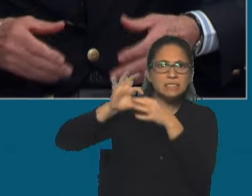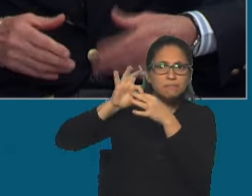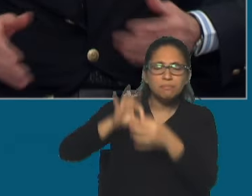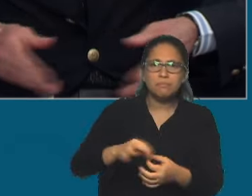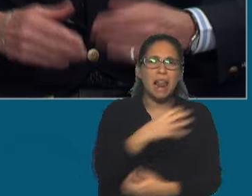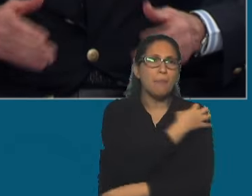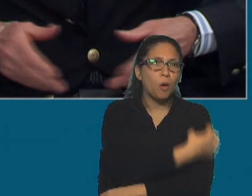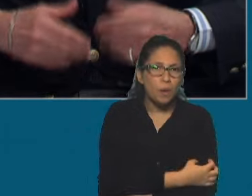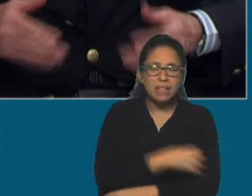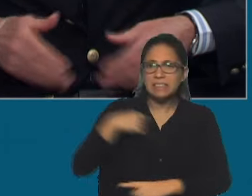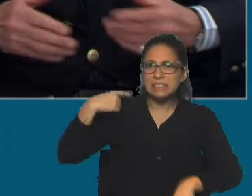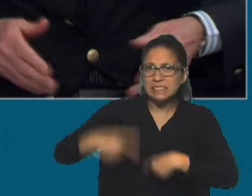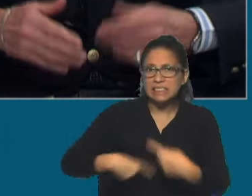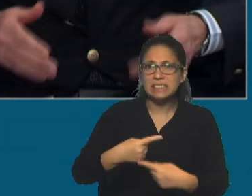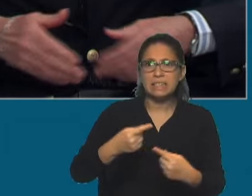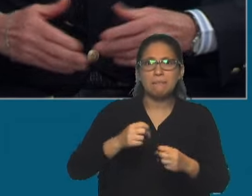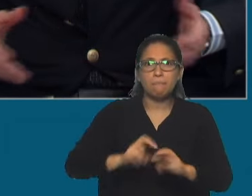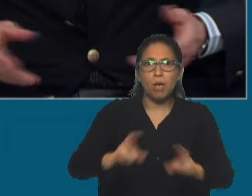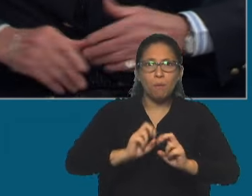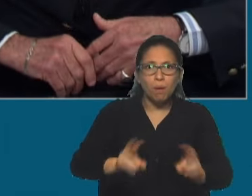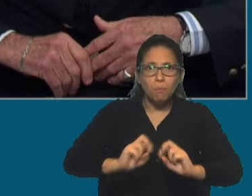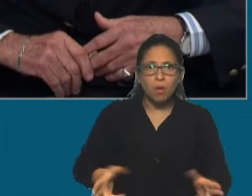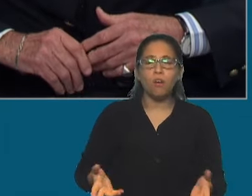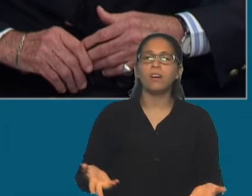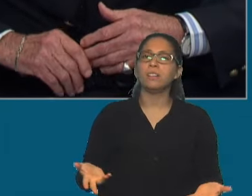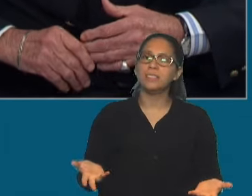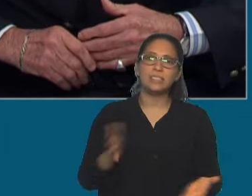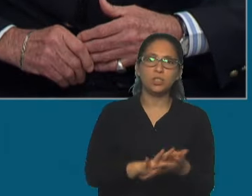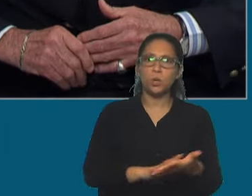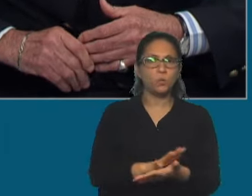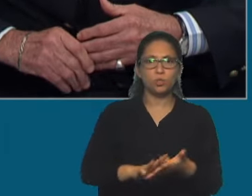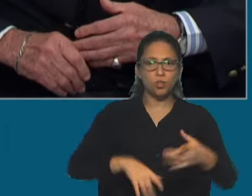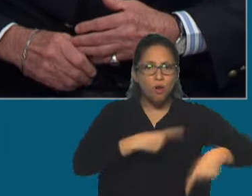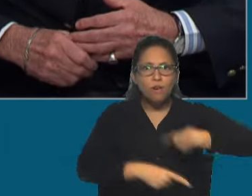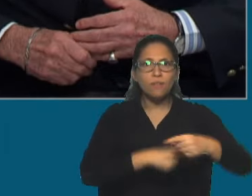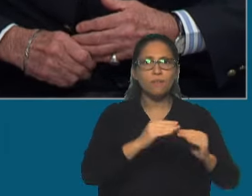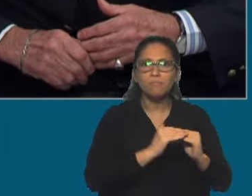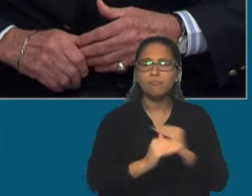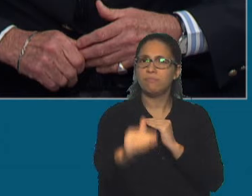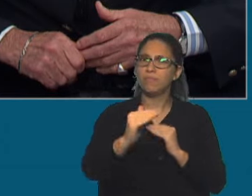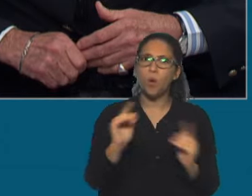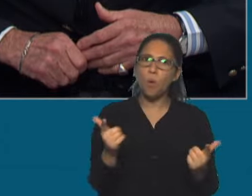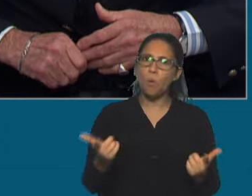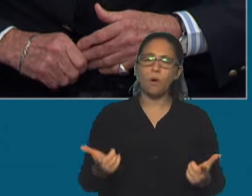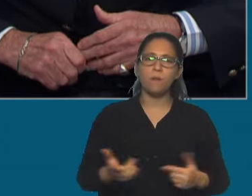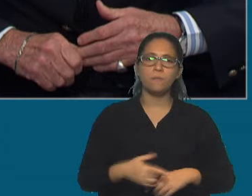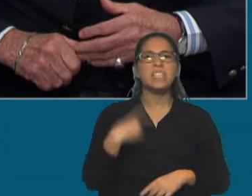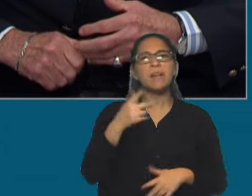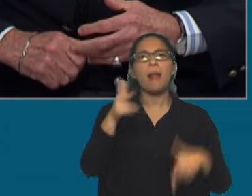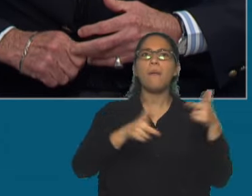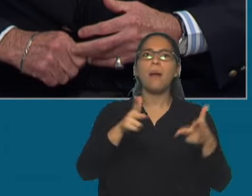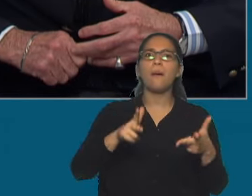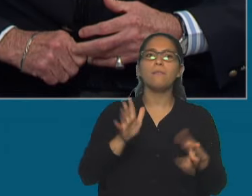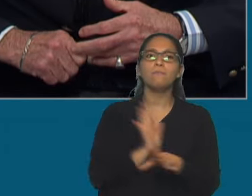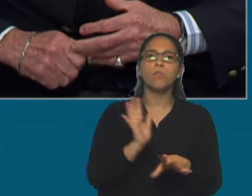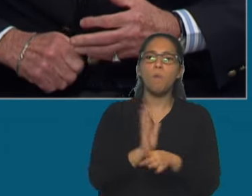la manera empezó a empeorar y sin solución de continuidad desde el gobierno. Siempre se habló de resolver la Argentina